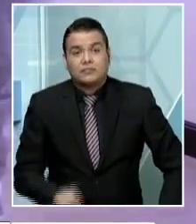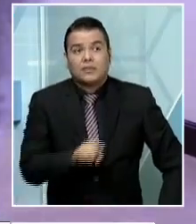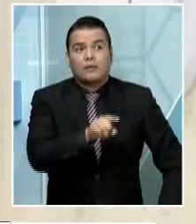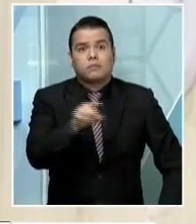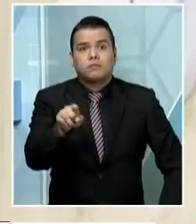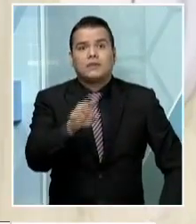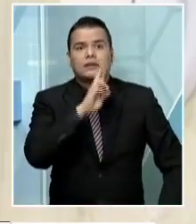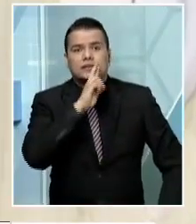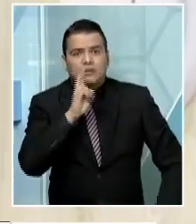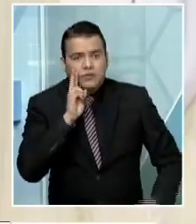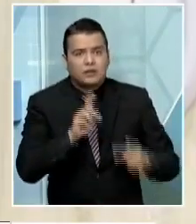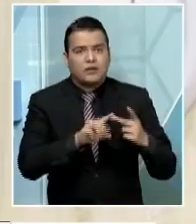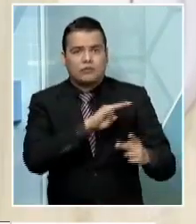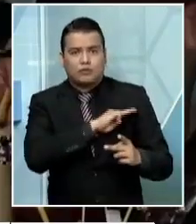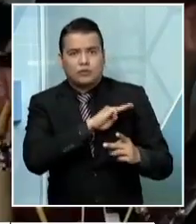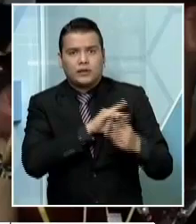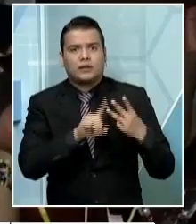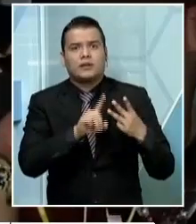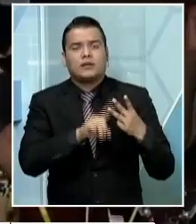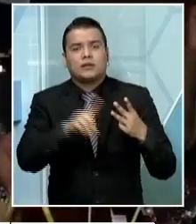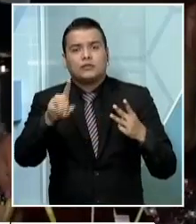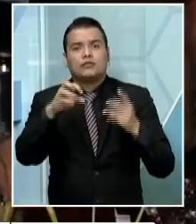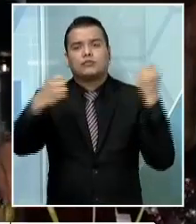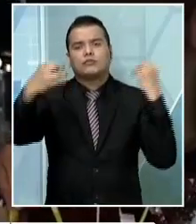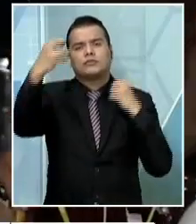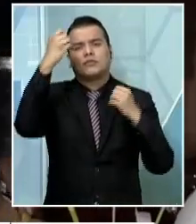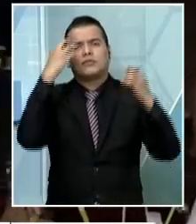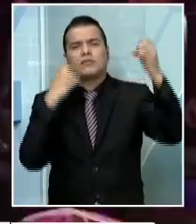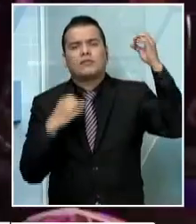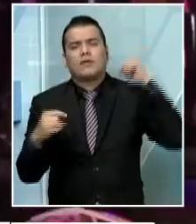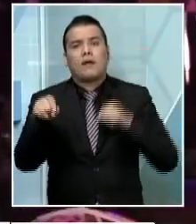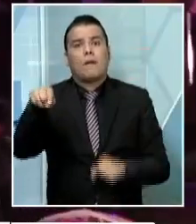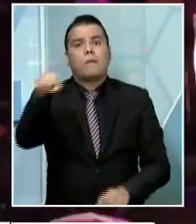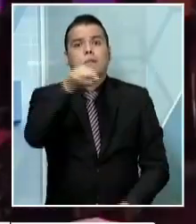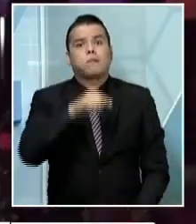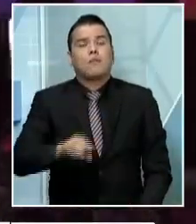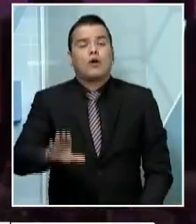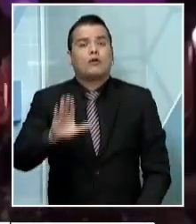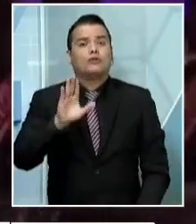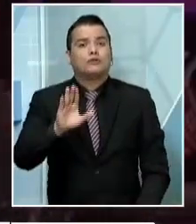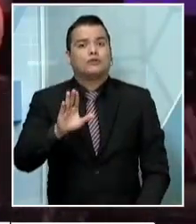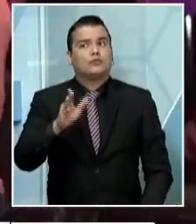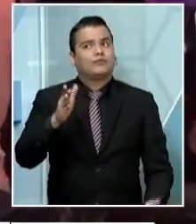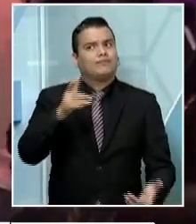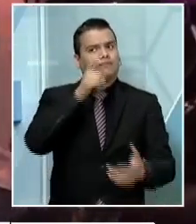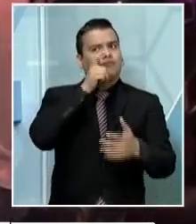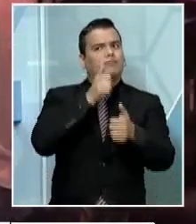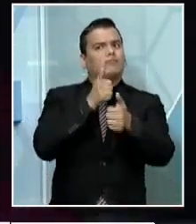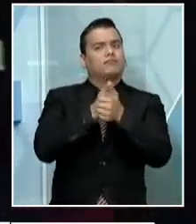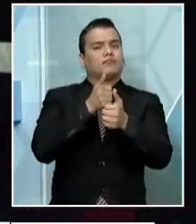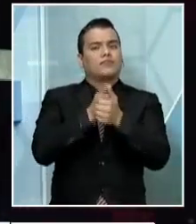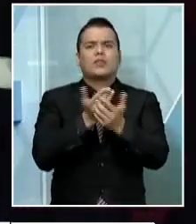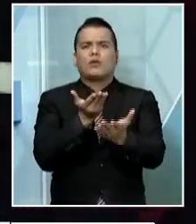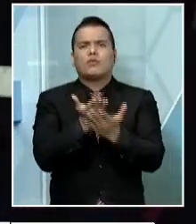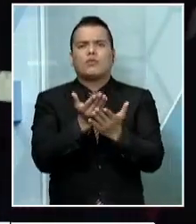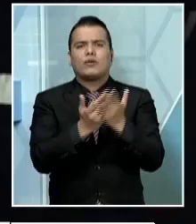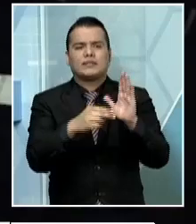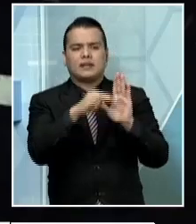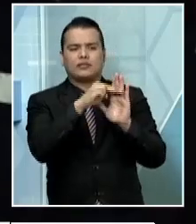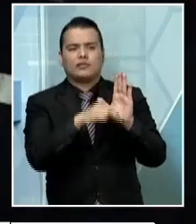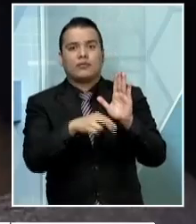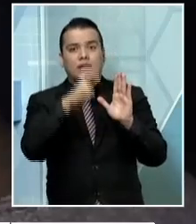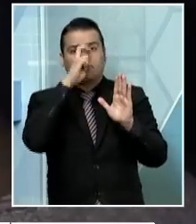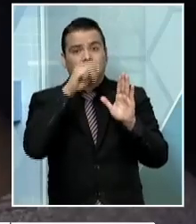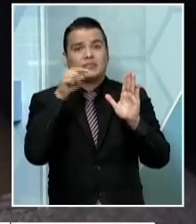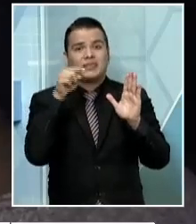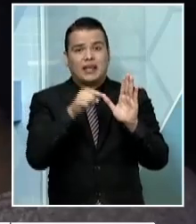Restaurantes, moteles y discotecas del área metropolitana de Cali nuevamente están en la mira de las autoridades. Propone que se unifiquen sus